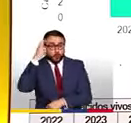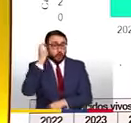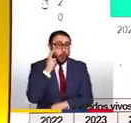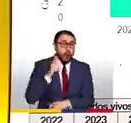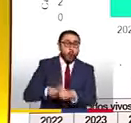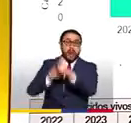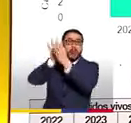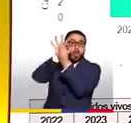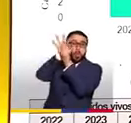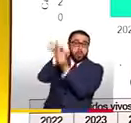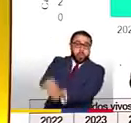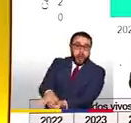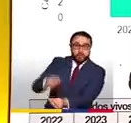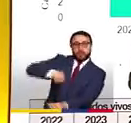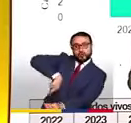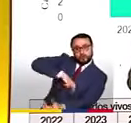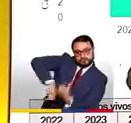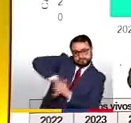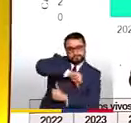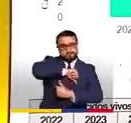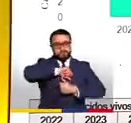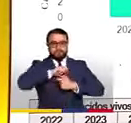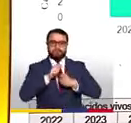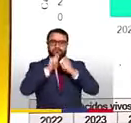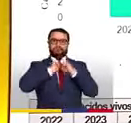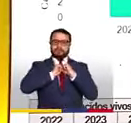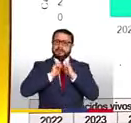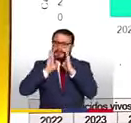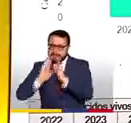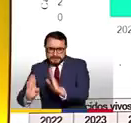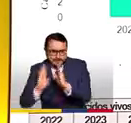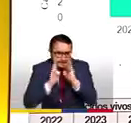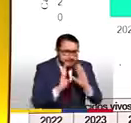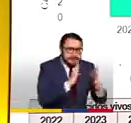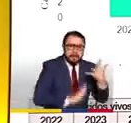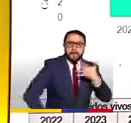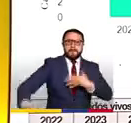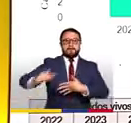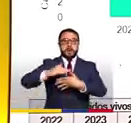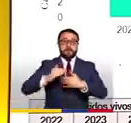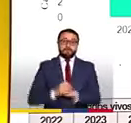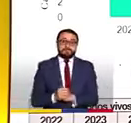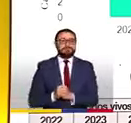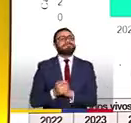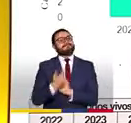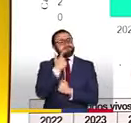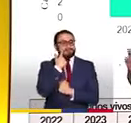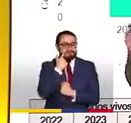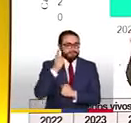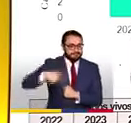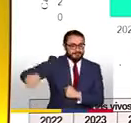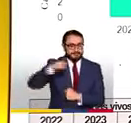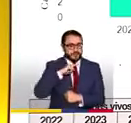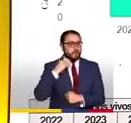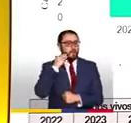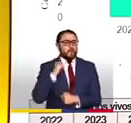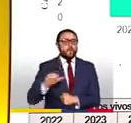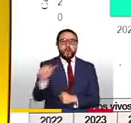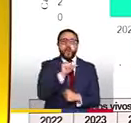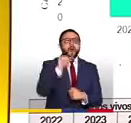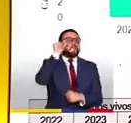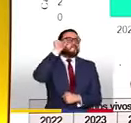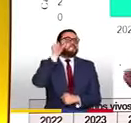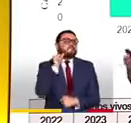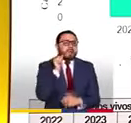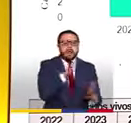prestado especial atención. Otra vez aquí, casos y razón de mortalidad materna,